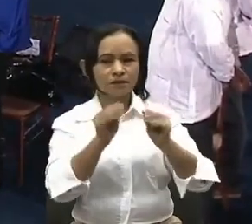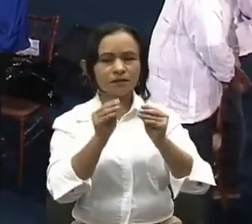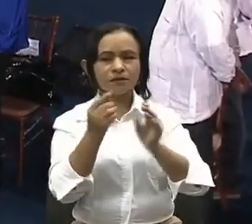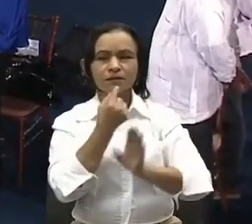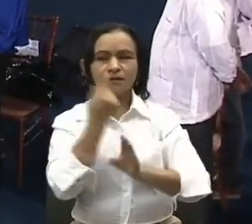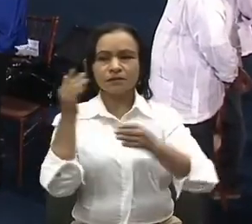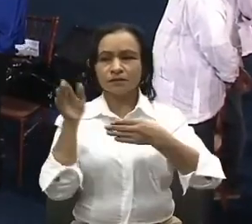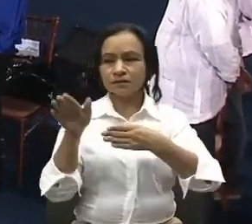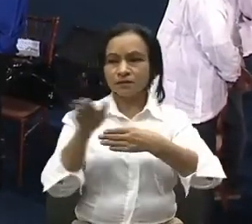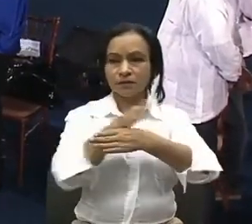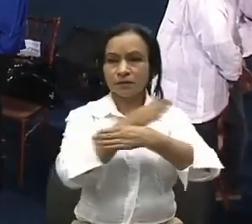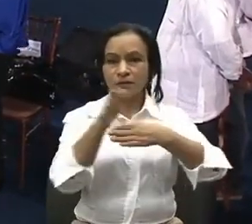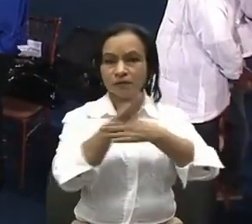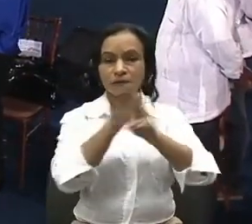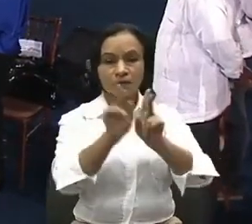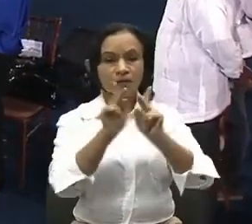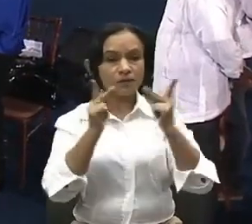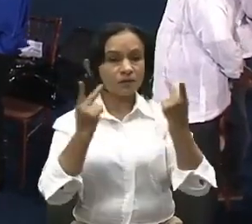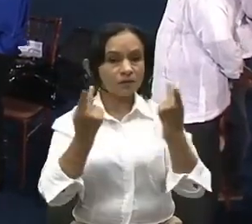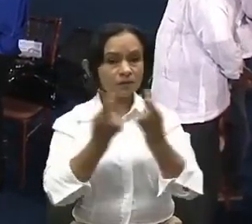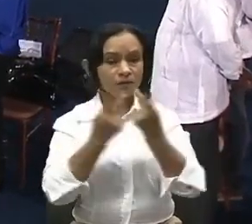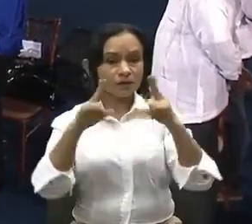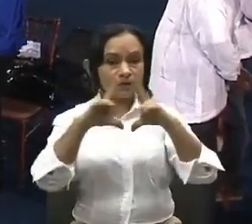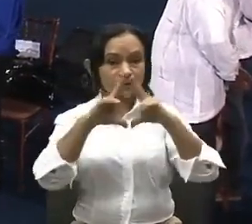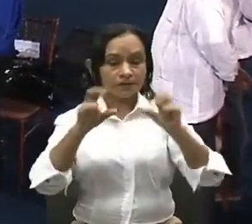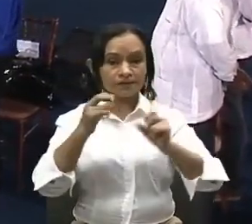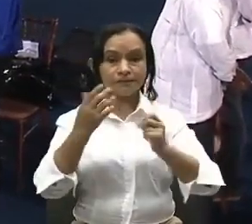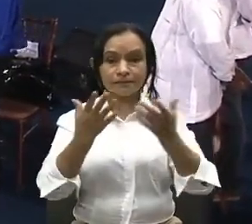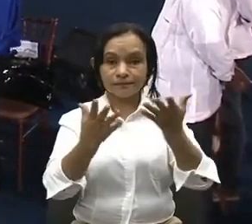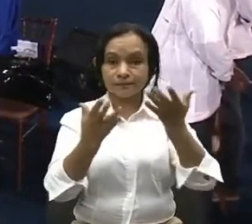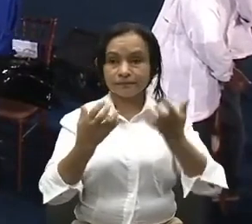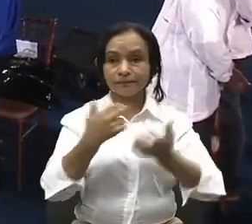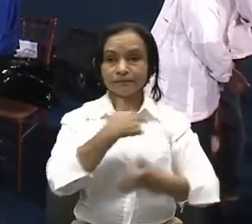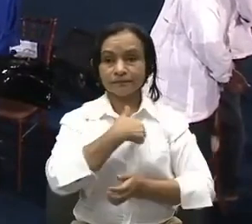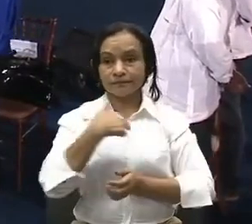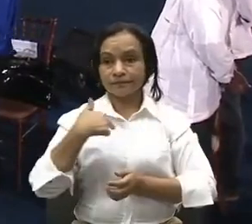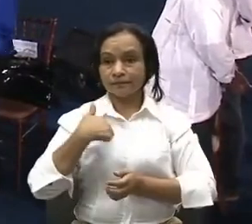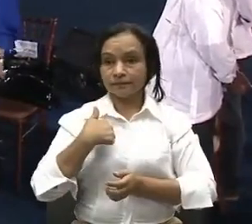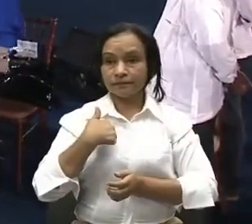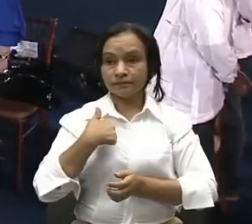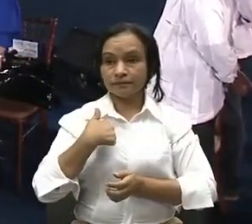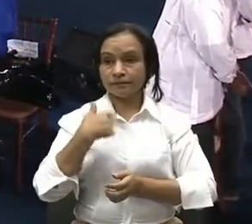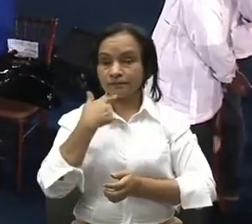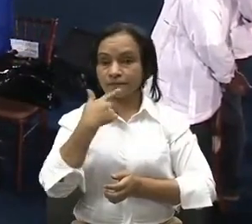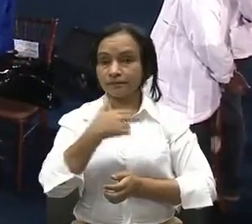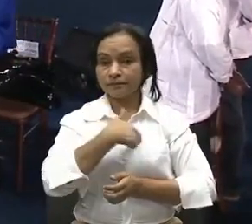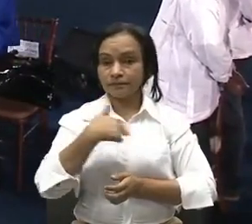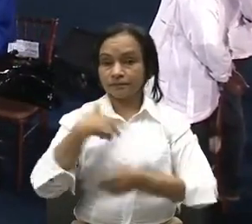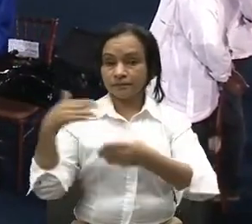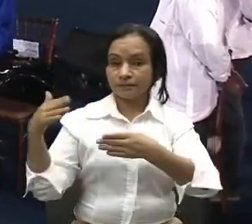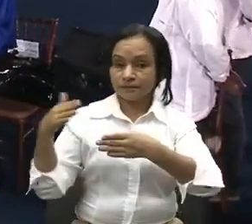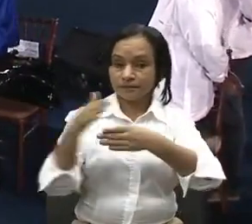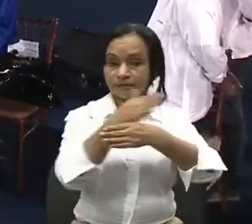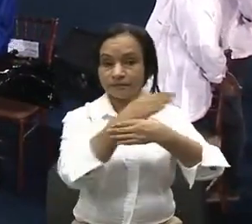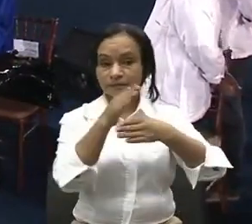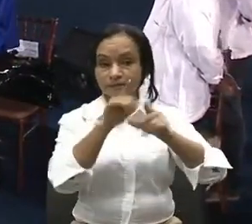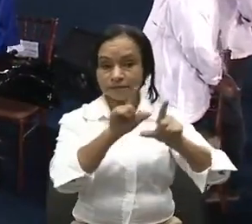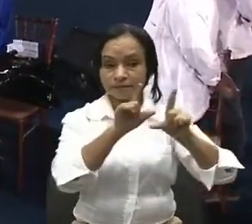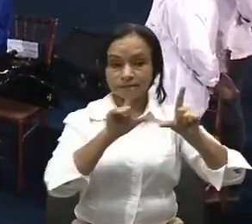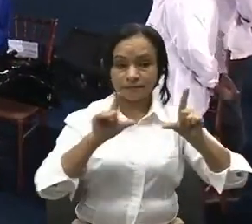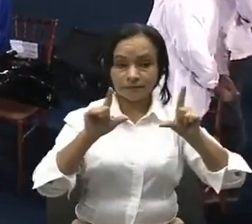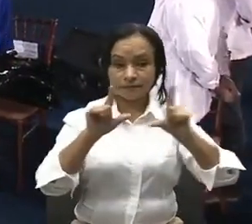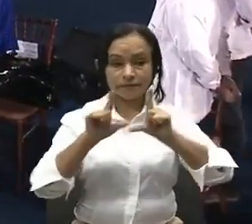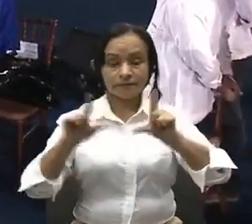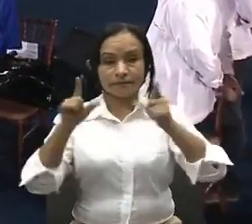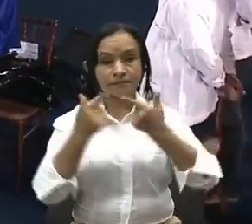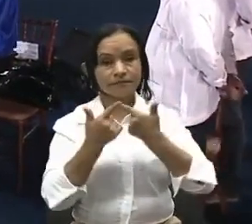sobre diferentes poblados de nuestro país, intentando tomárselos para declararlos territorio liberado,